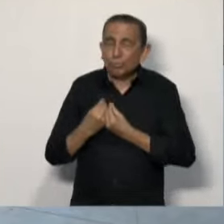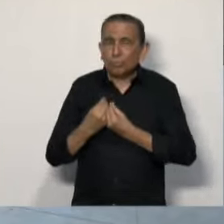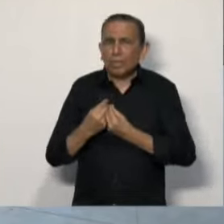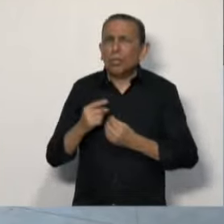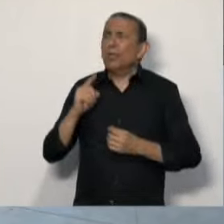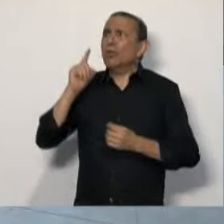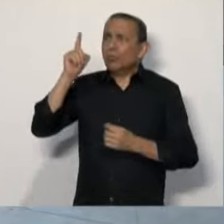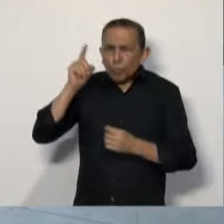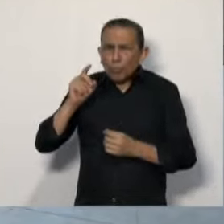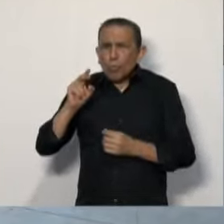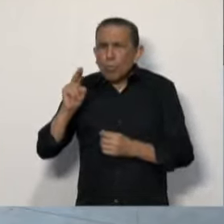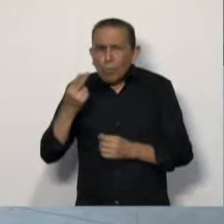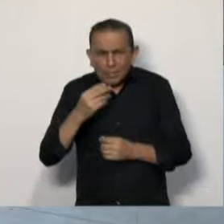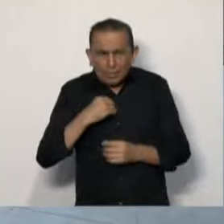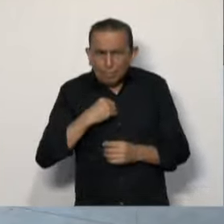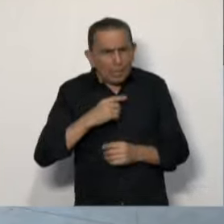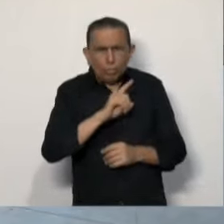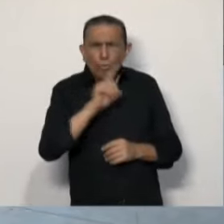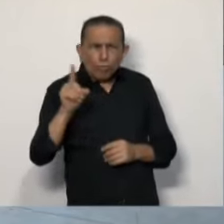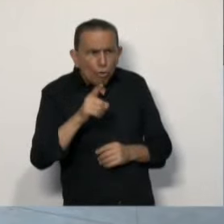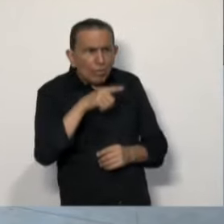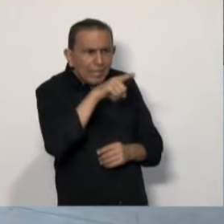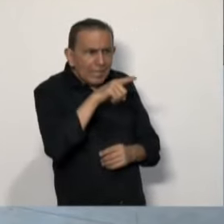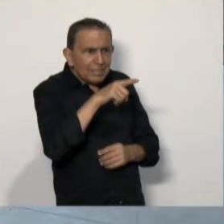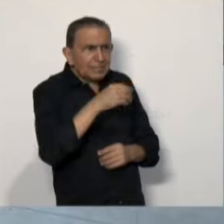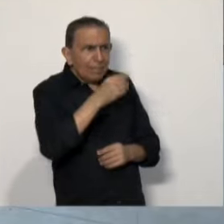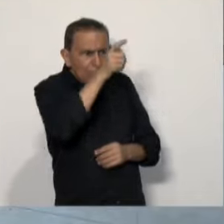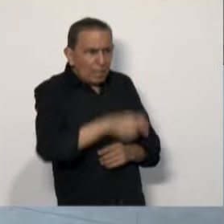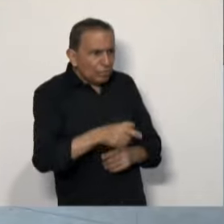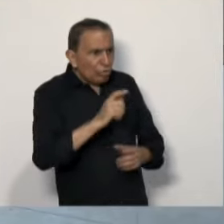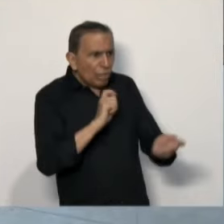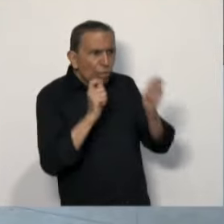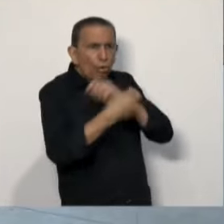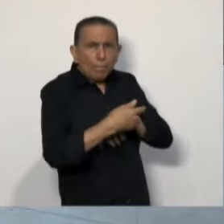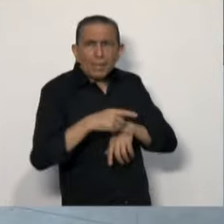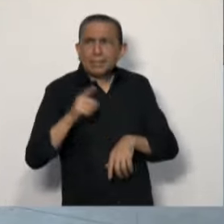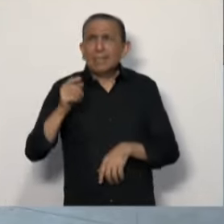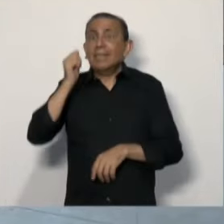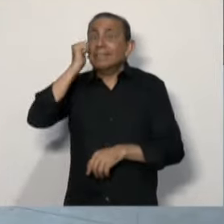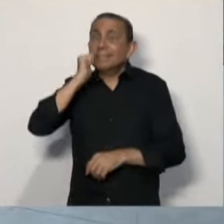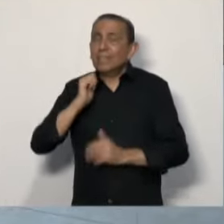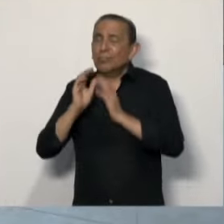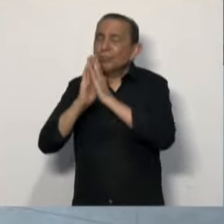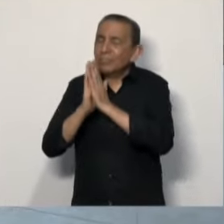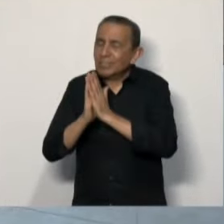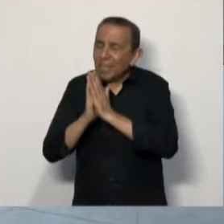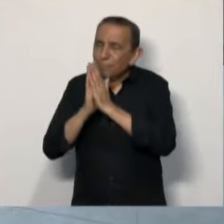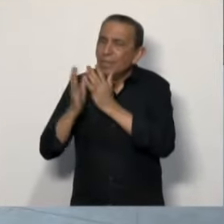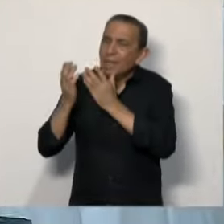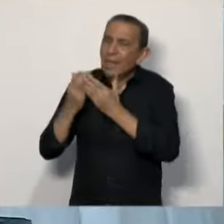Tú que no quieres la muerte del pecador, sino que se convierta y viva, Señor, ten piedad.